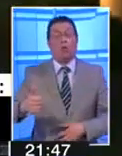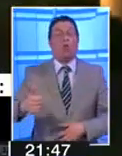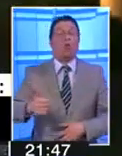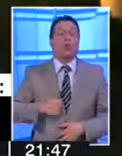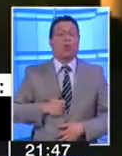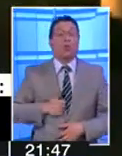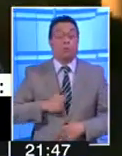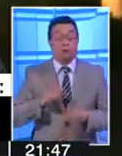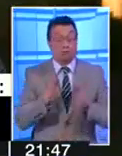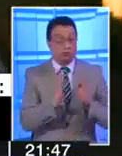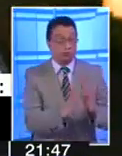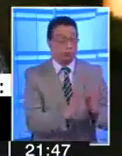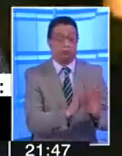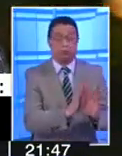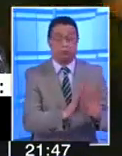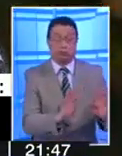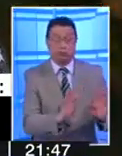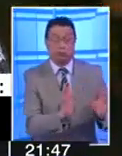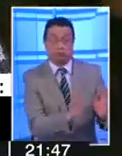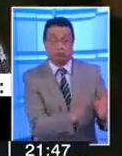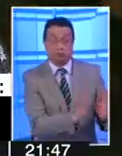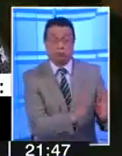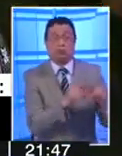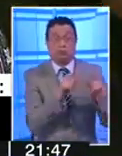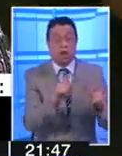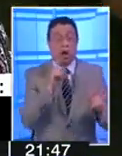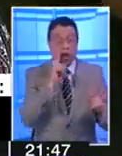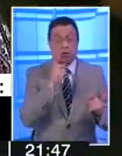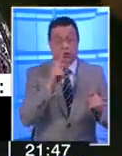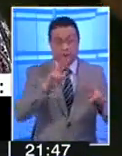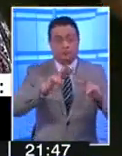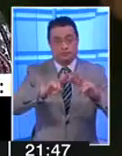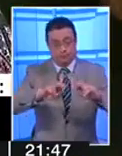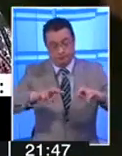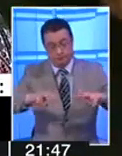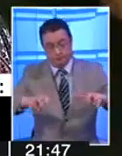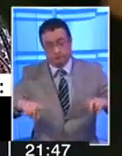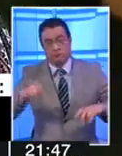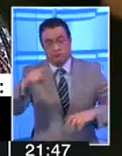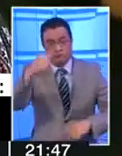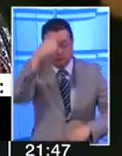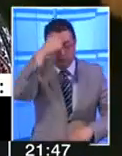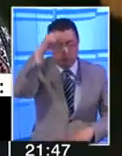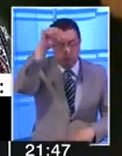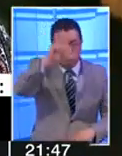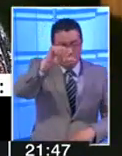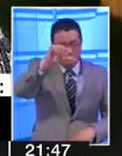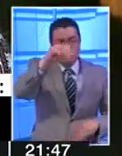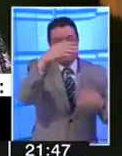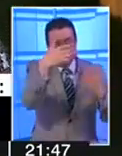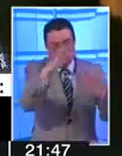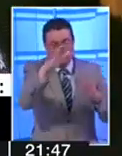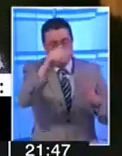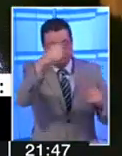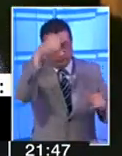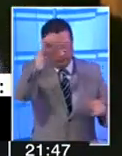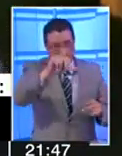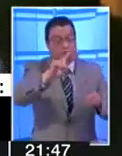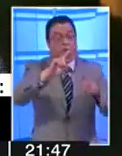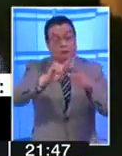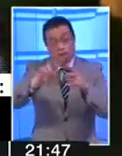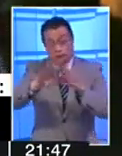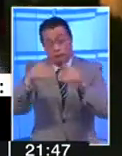con su parte. Hay una investigación, un castigo, una condena, una